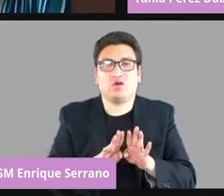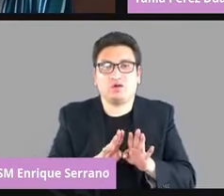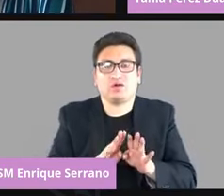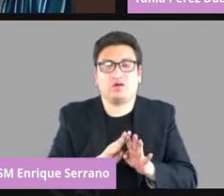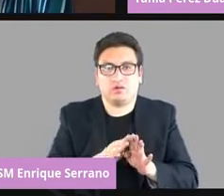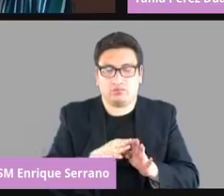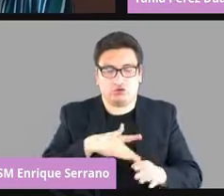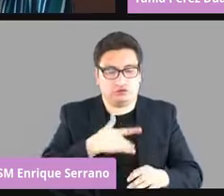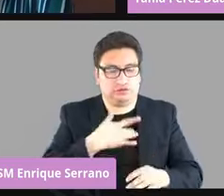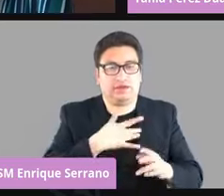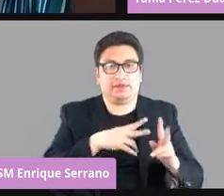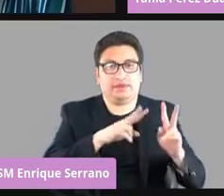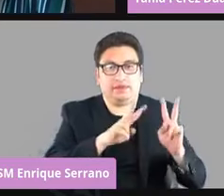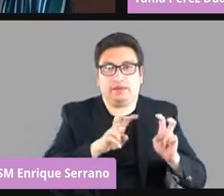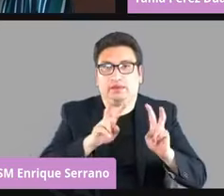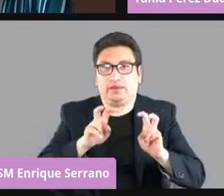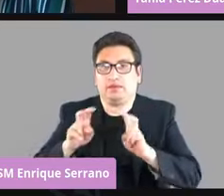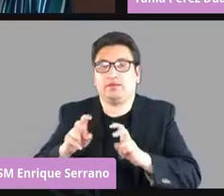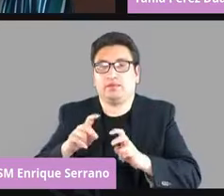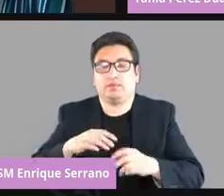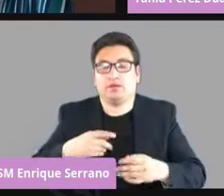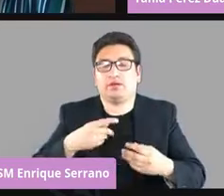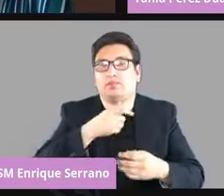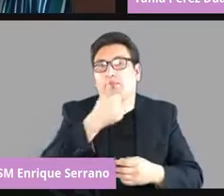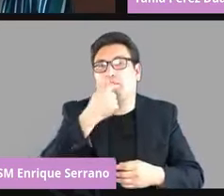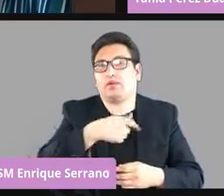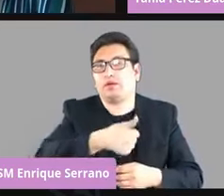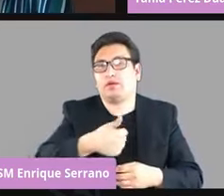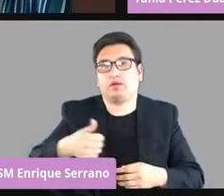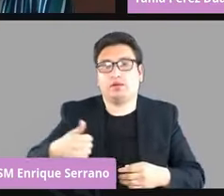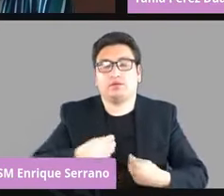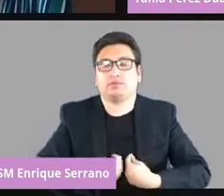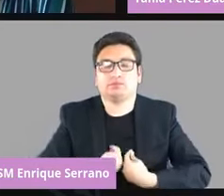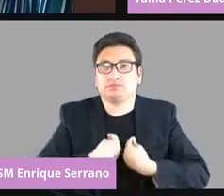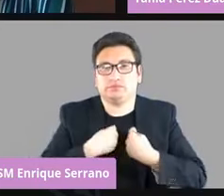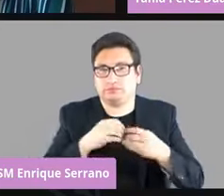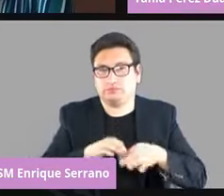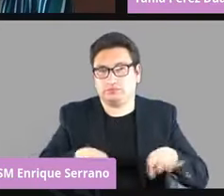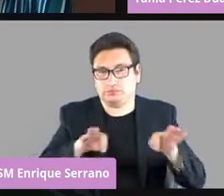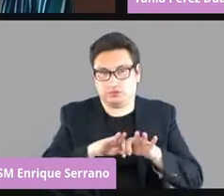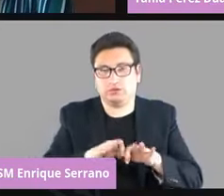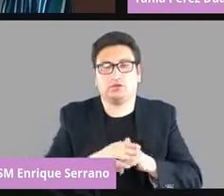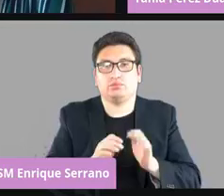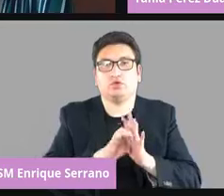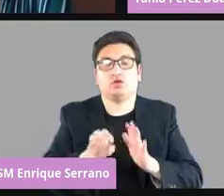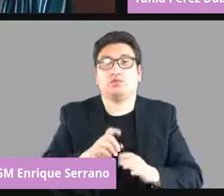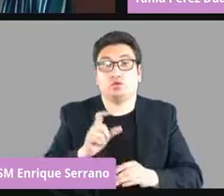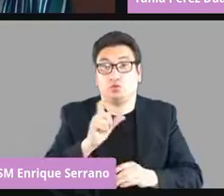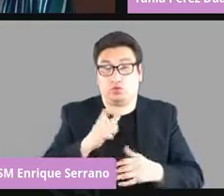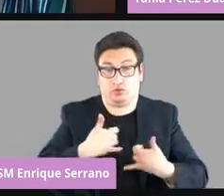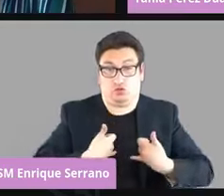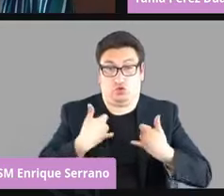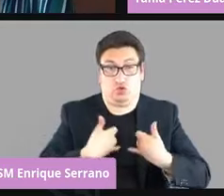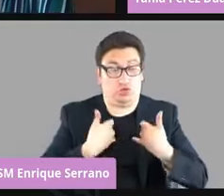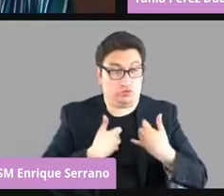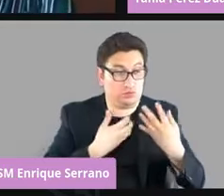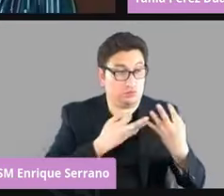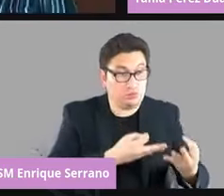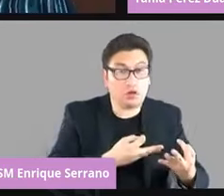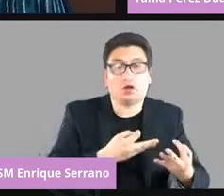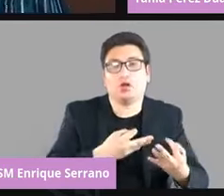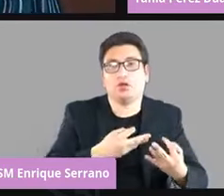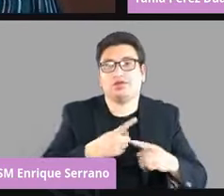los temas que son más importantes para ti en ese momento. No es lo mismo que te interesa cuando eres adolescente a cuando eres mamá o